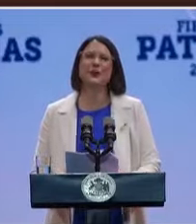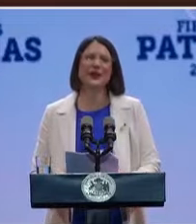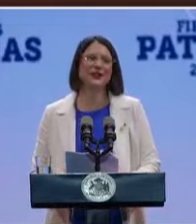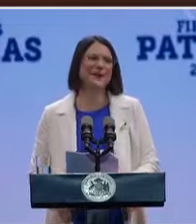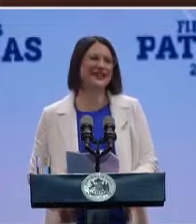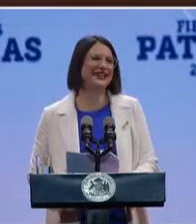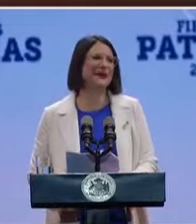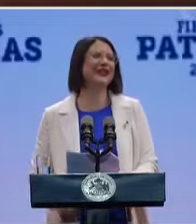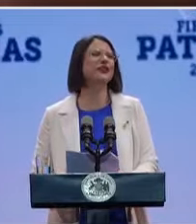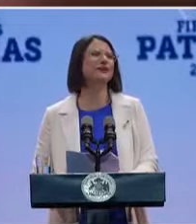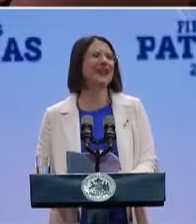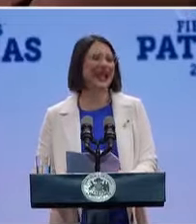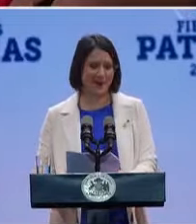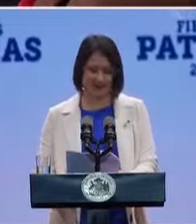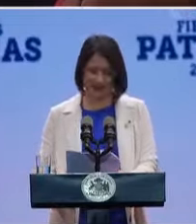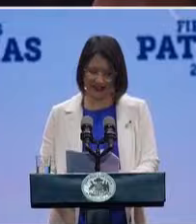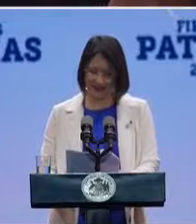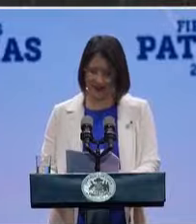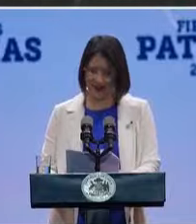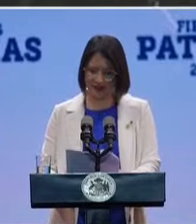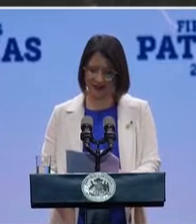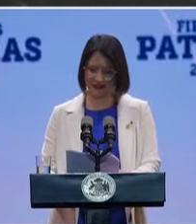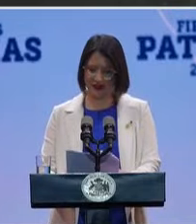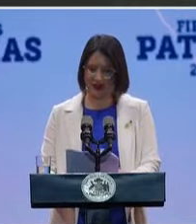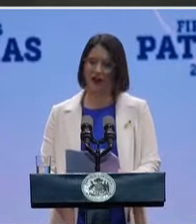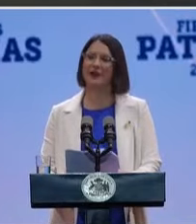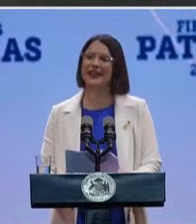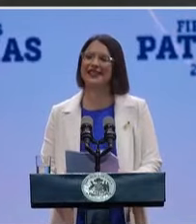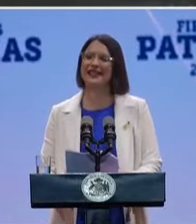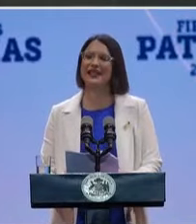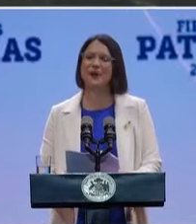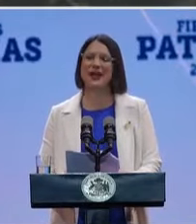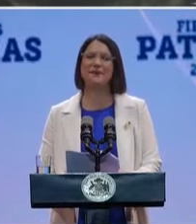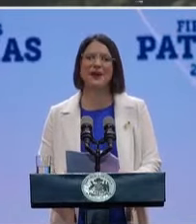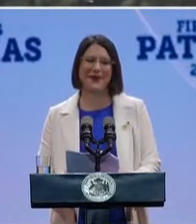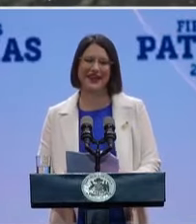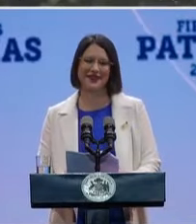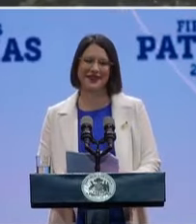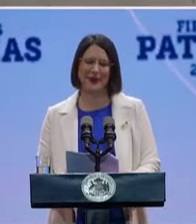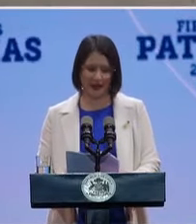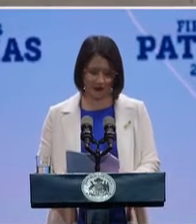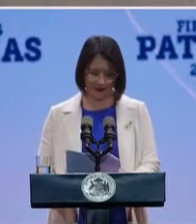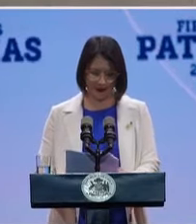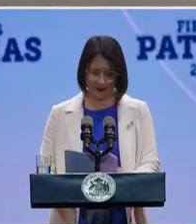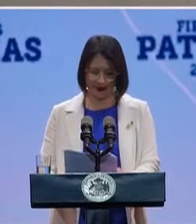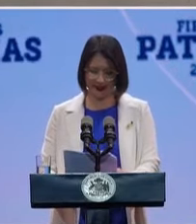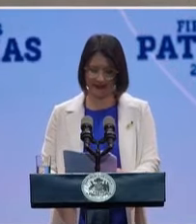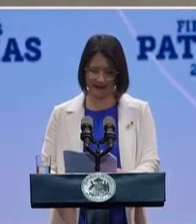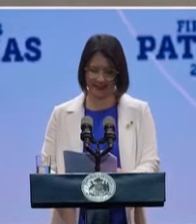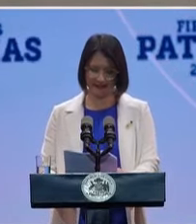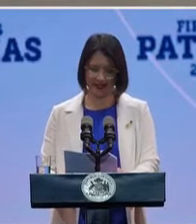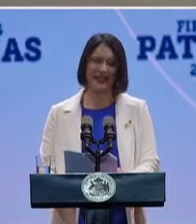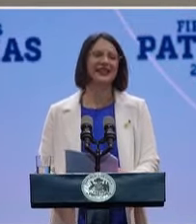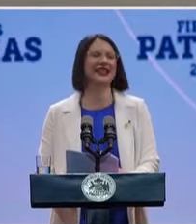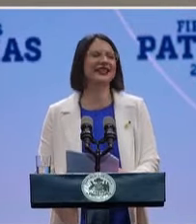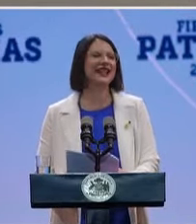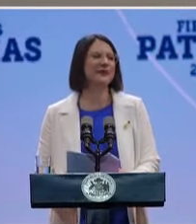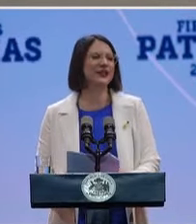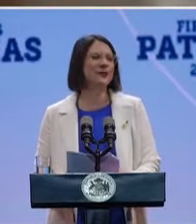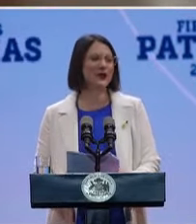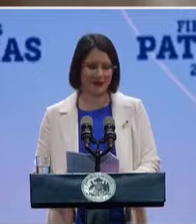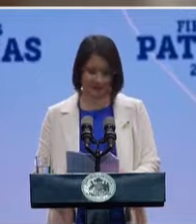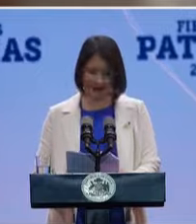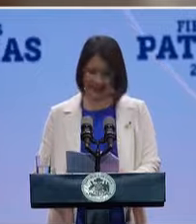defensa ante el cuaderno de remoción que enfrenta. Resolución que habría dejado un poco más tranquila su defensa, que a primera hora en la